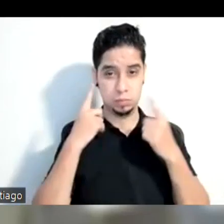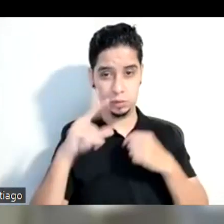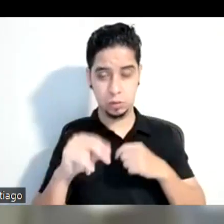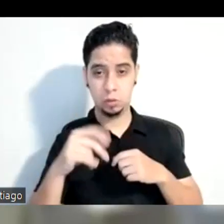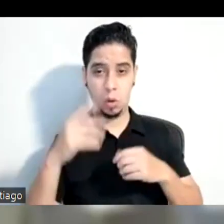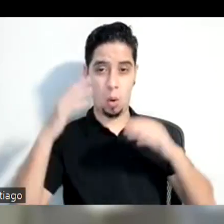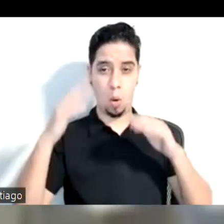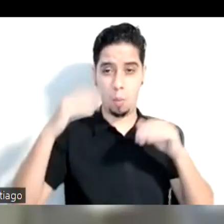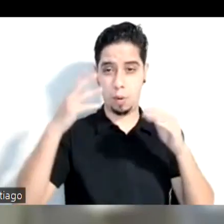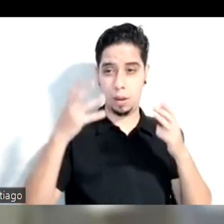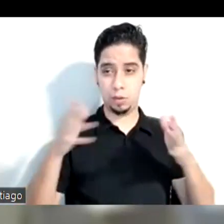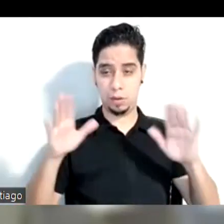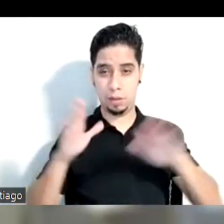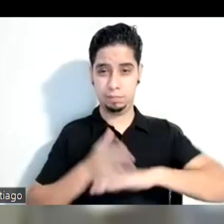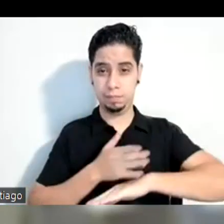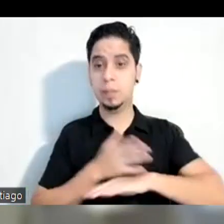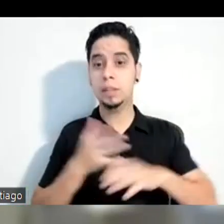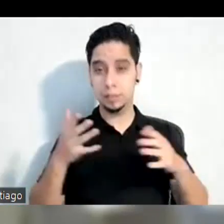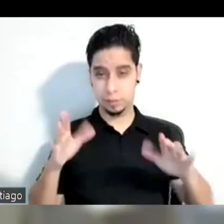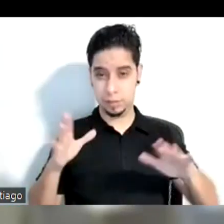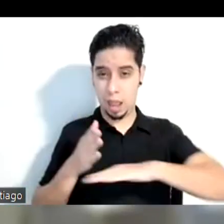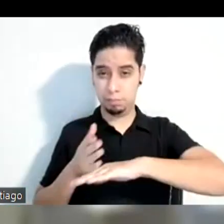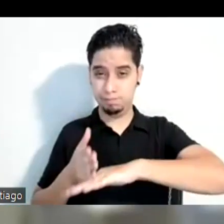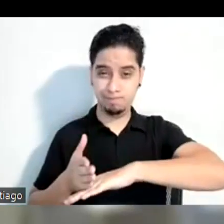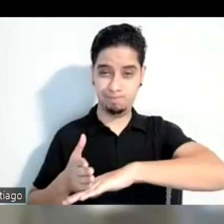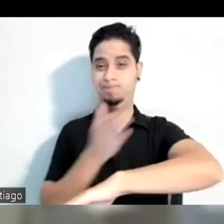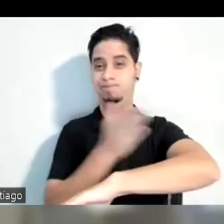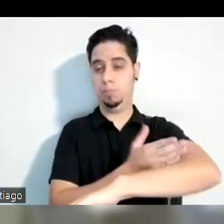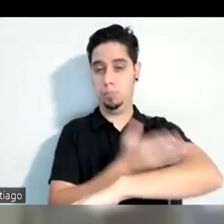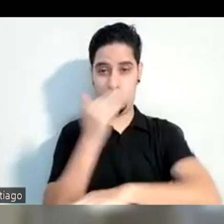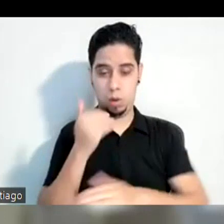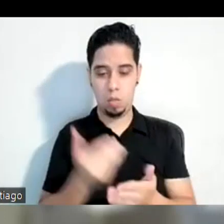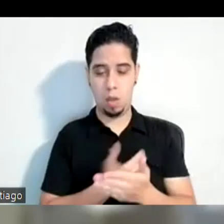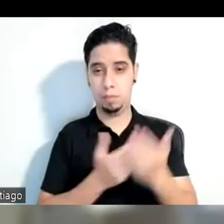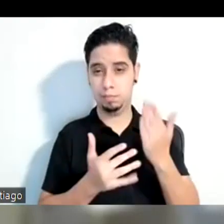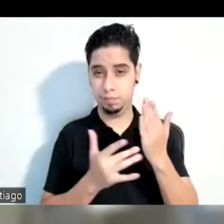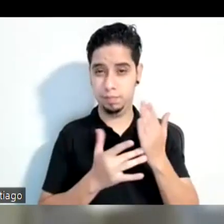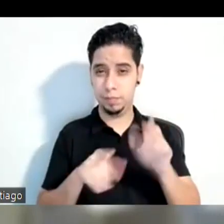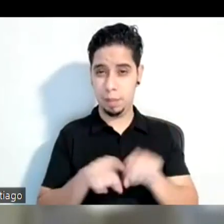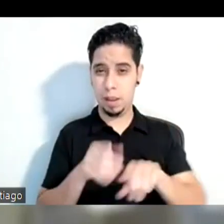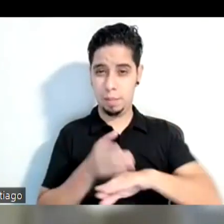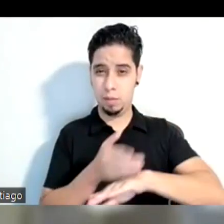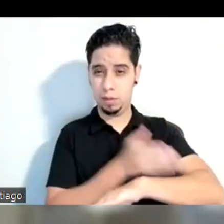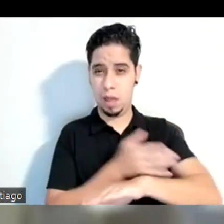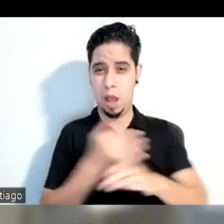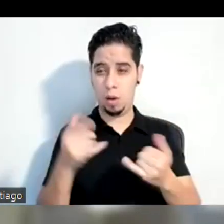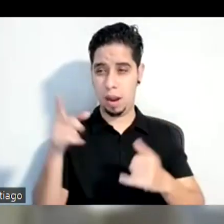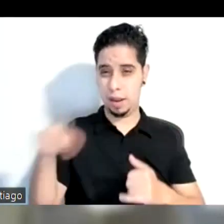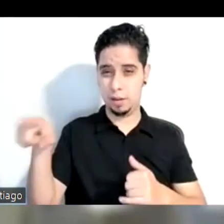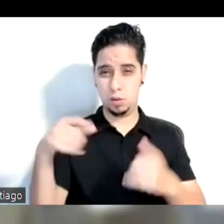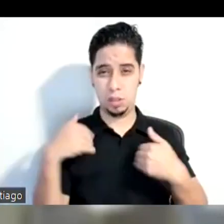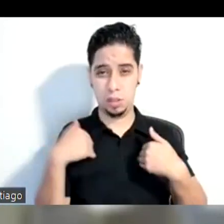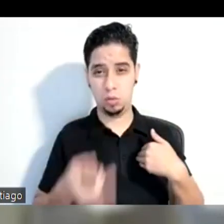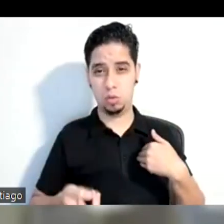se haya, ¿verdad?, mejorado. Eso ha mejorado muchísimo, porque la tecnología también ha mejorado muchísimo. Ellos ahora tienen